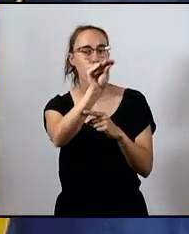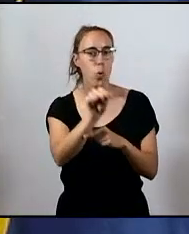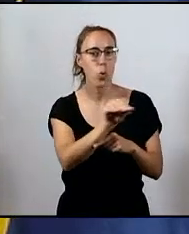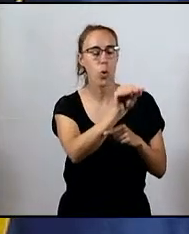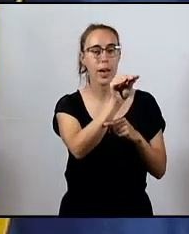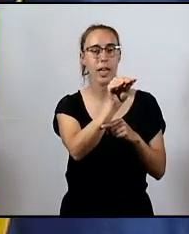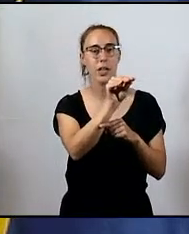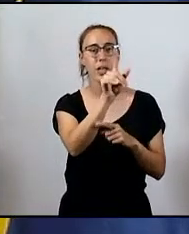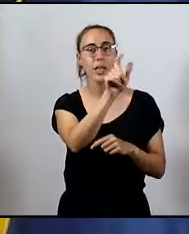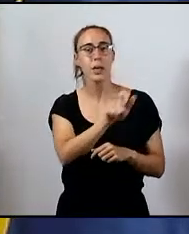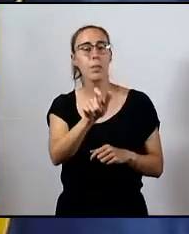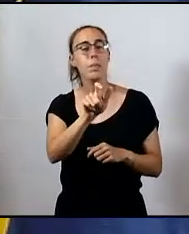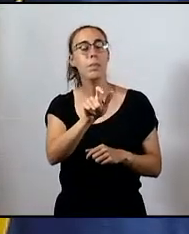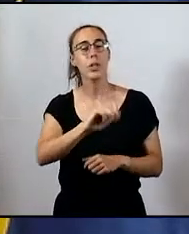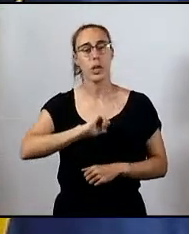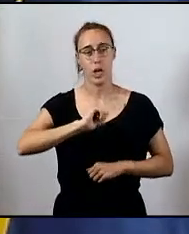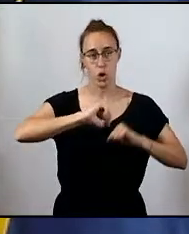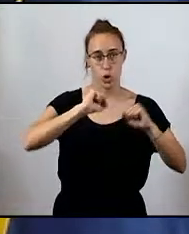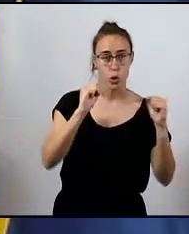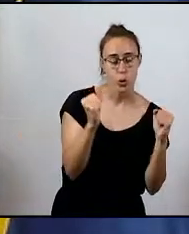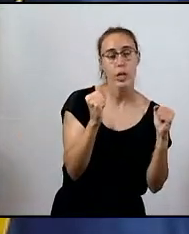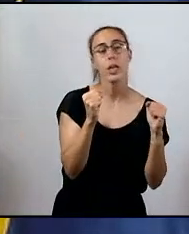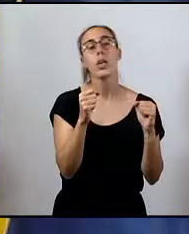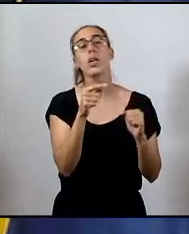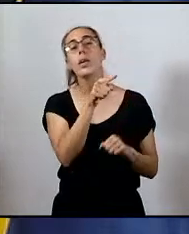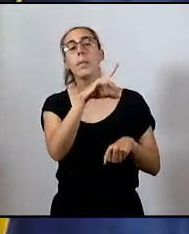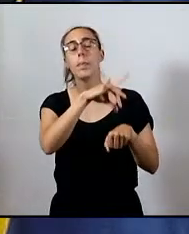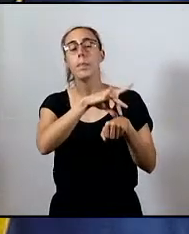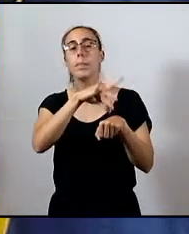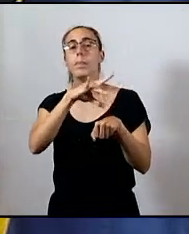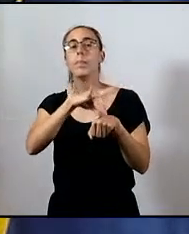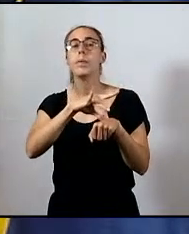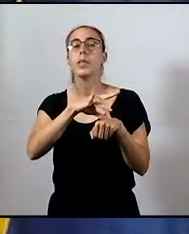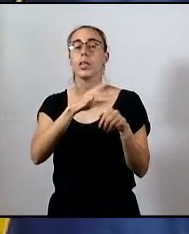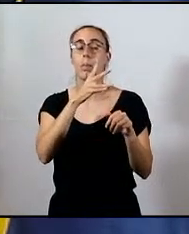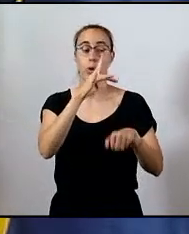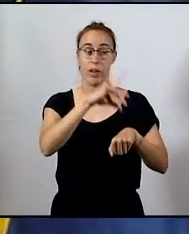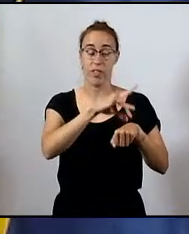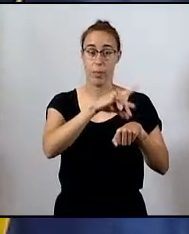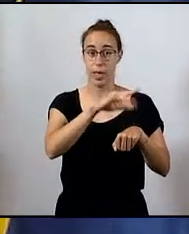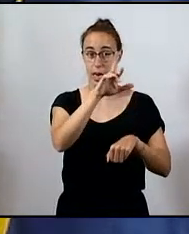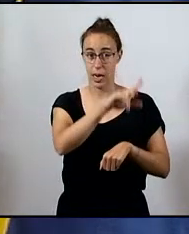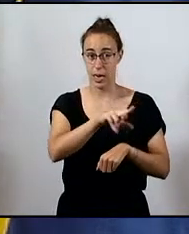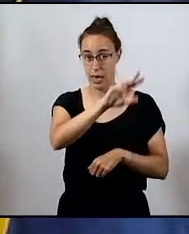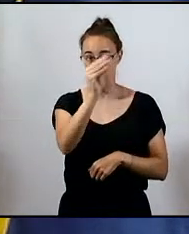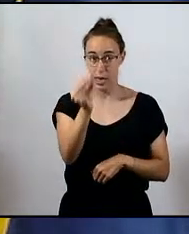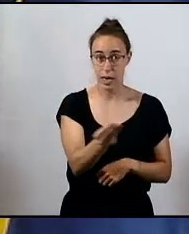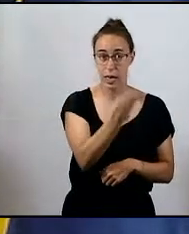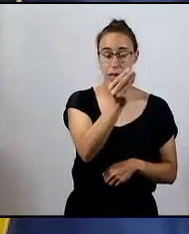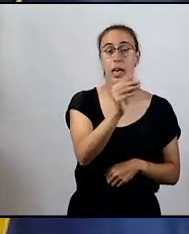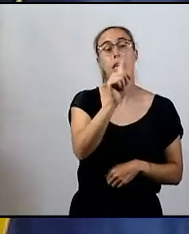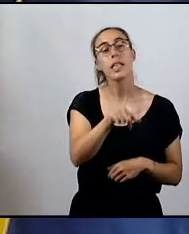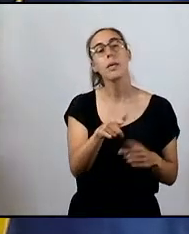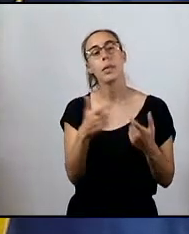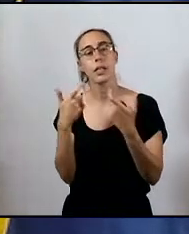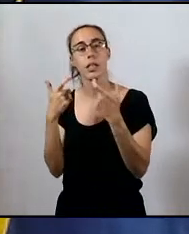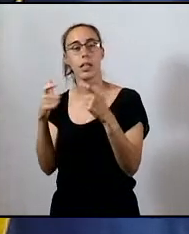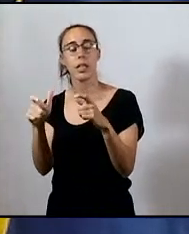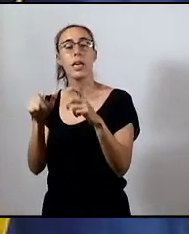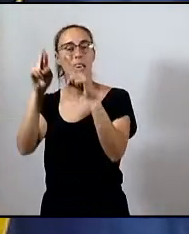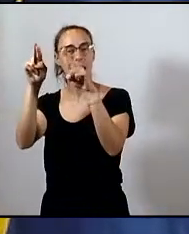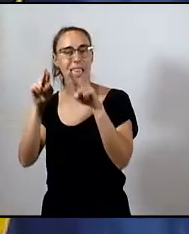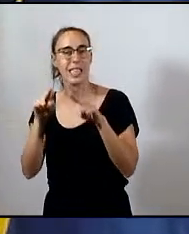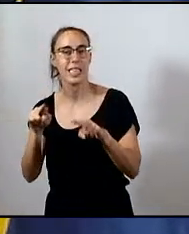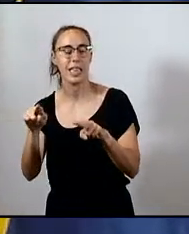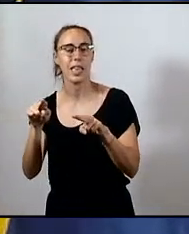que prestará atención sanitaria a pacientes mientras se recuperan de una enfermedad y, por el otro, contará con una zona residencial